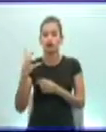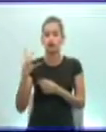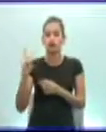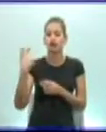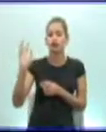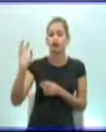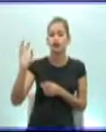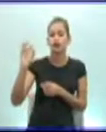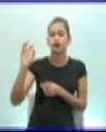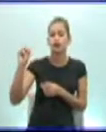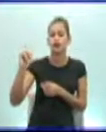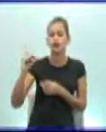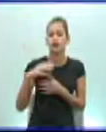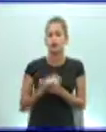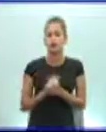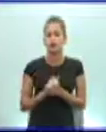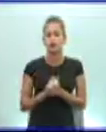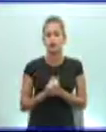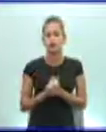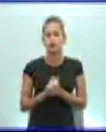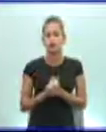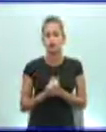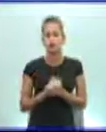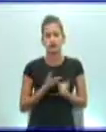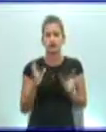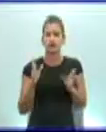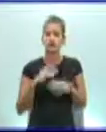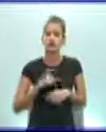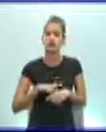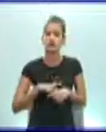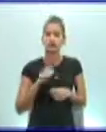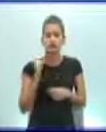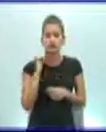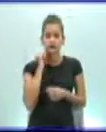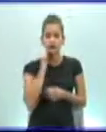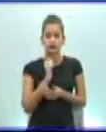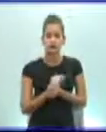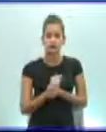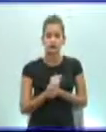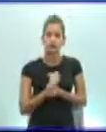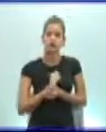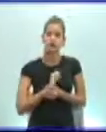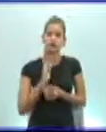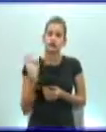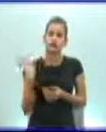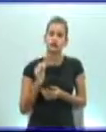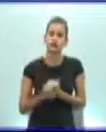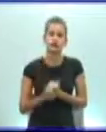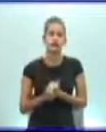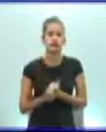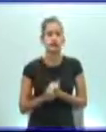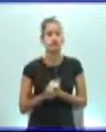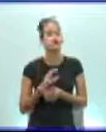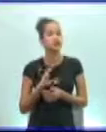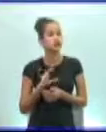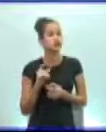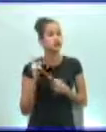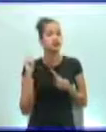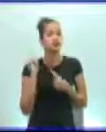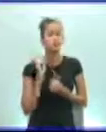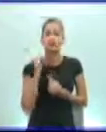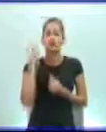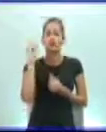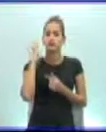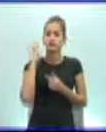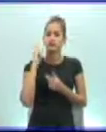supuesto. Sin tiempo para más, ya me quiero despedir, insistirles en este caso la idea